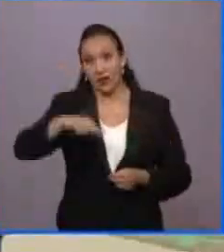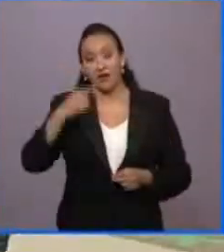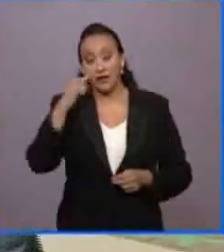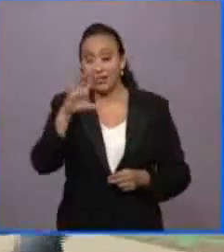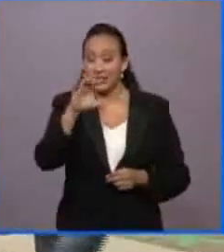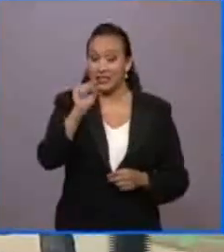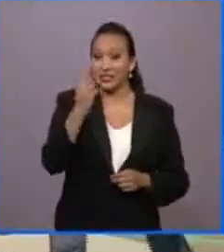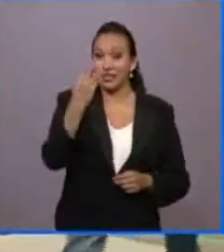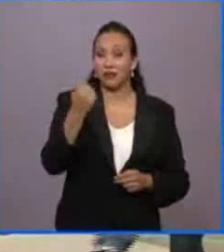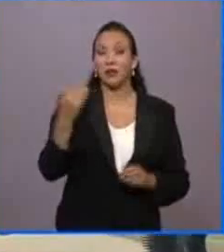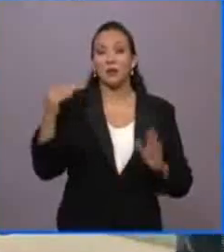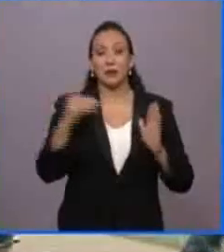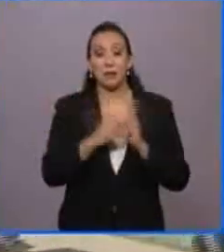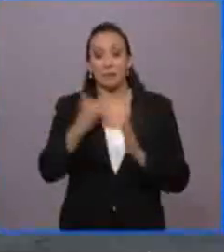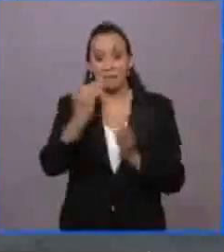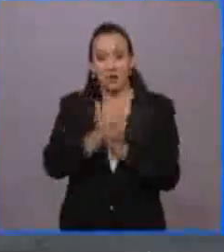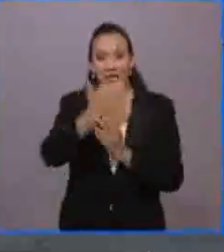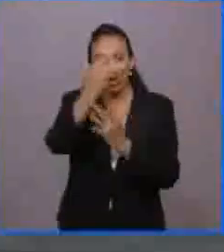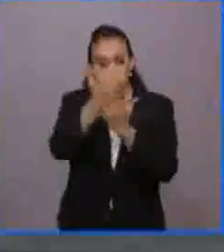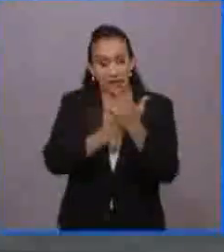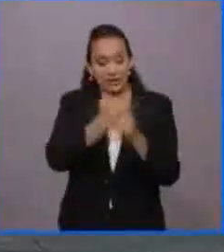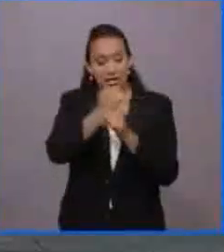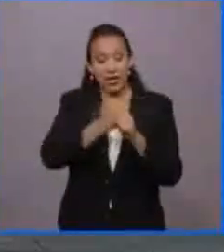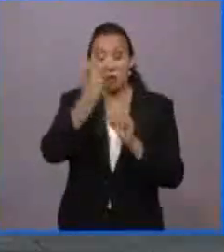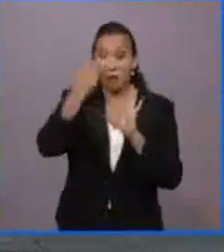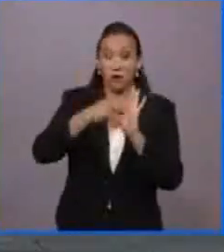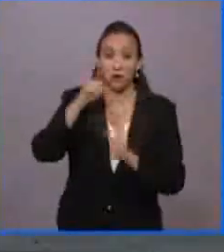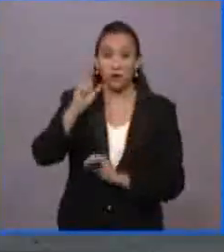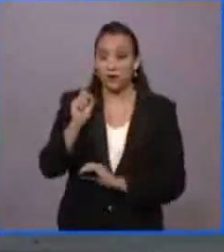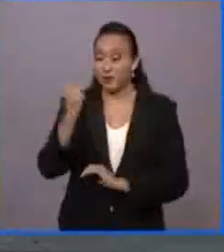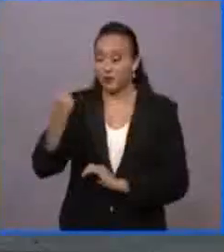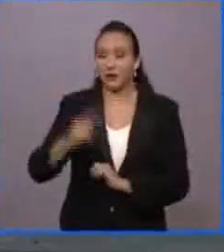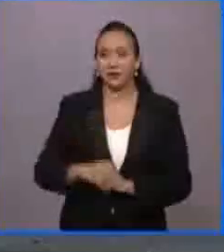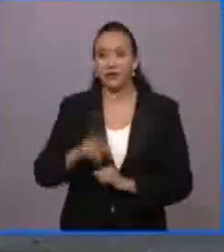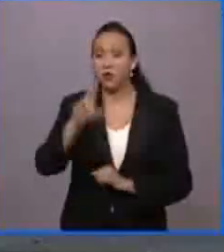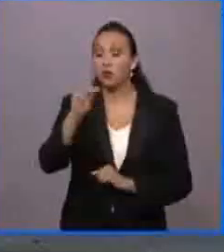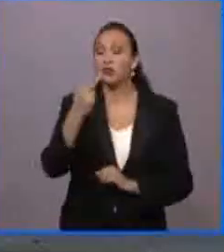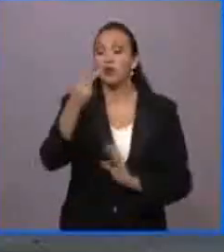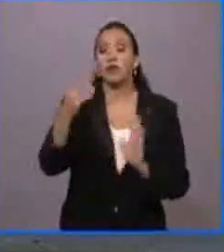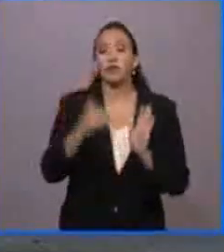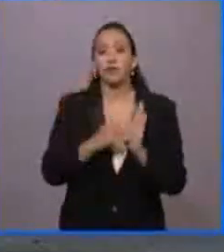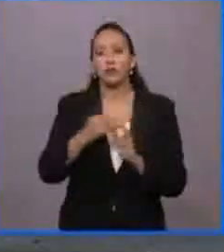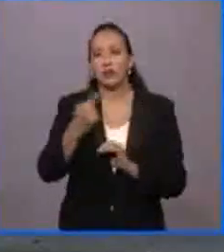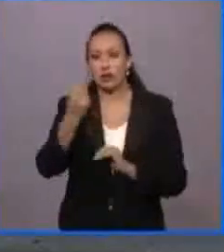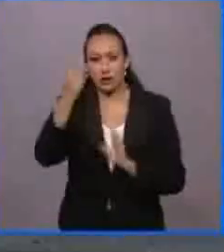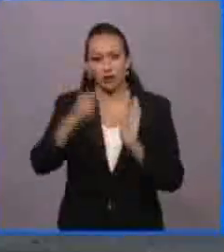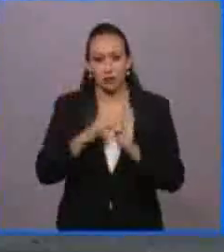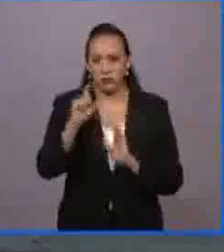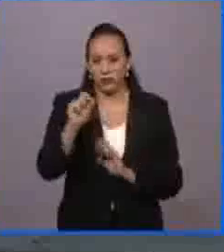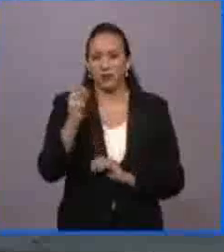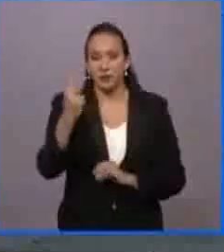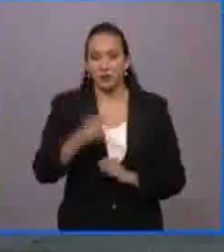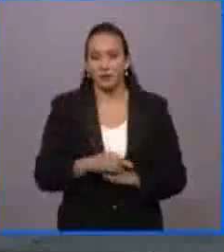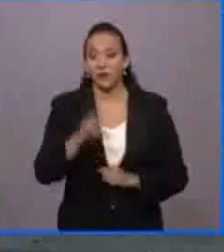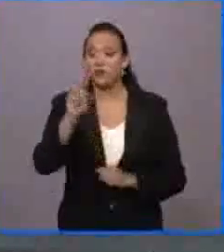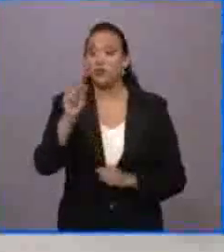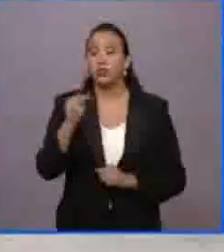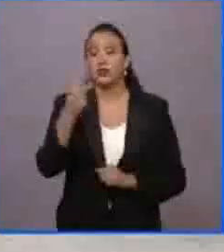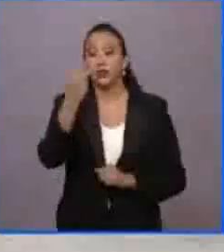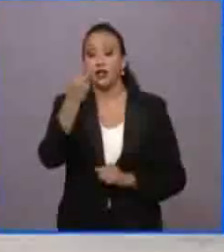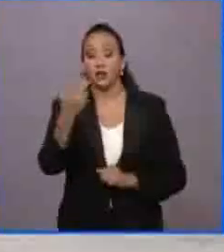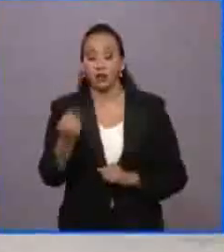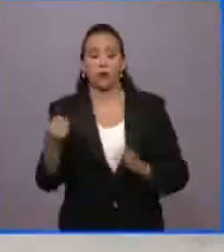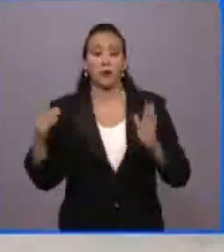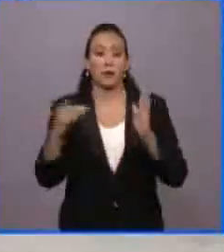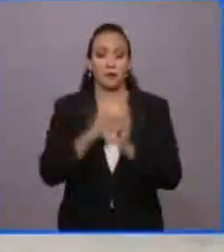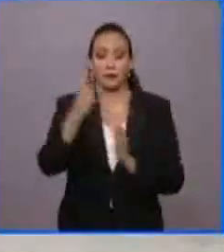con 69,000 carpetas de investigación en 2021, 82,000 en 2022,